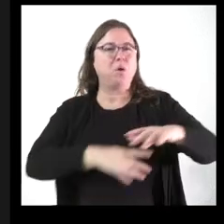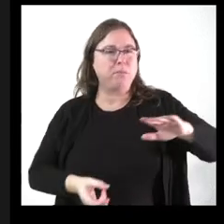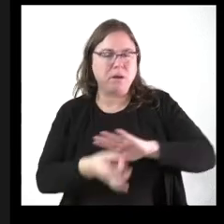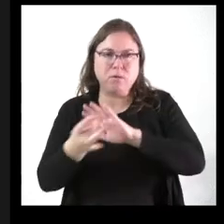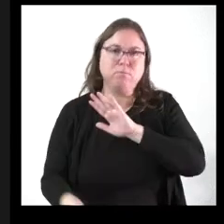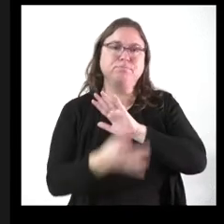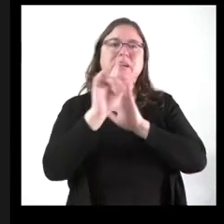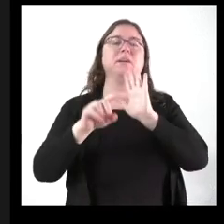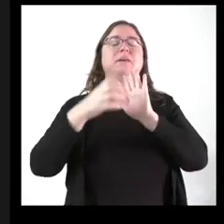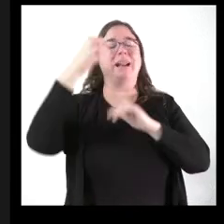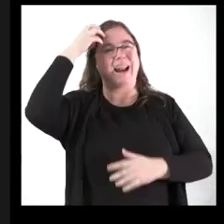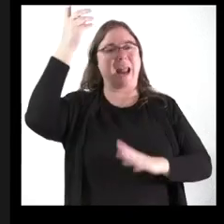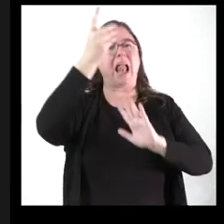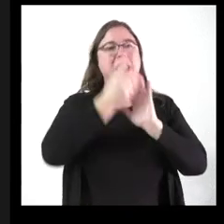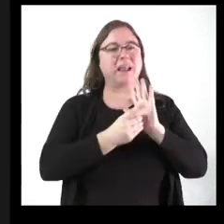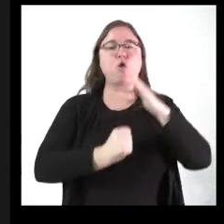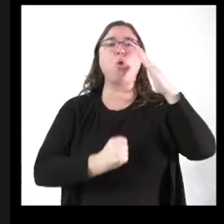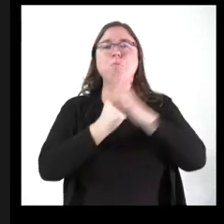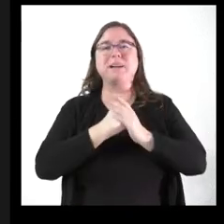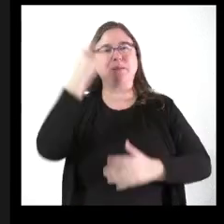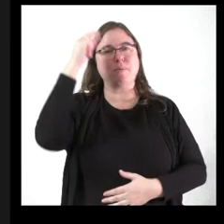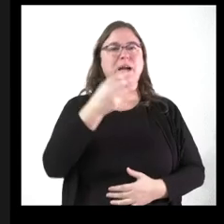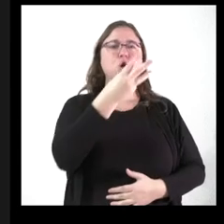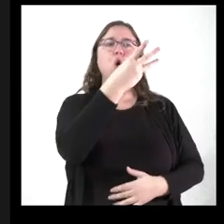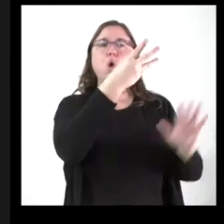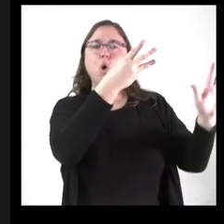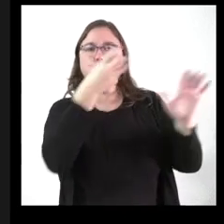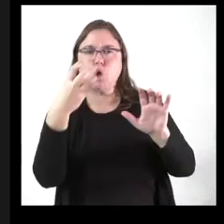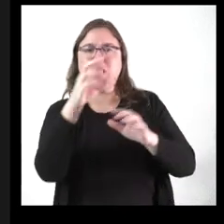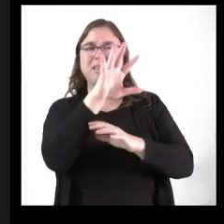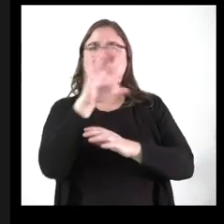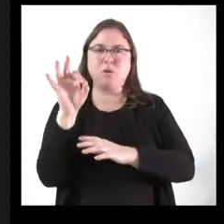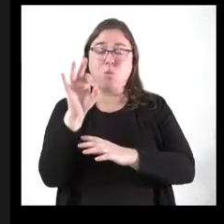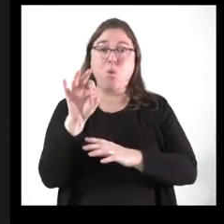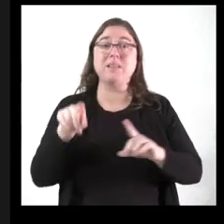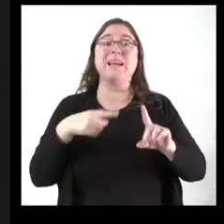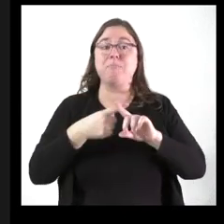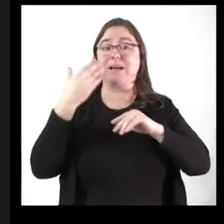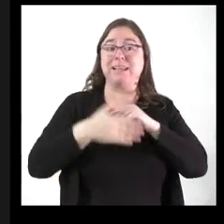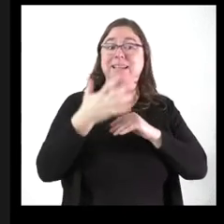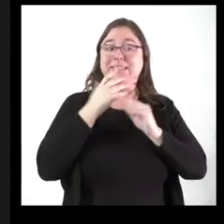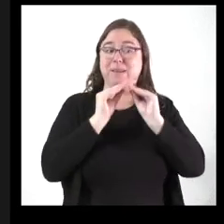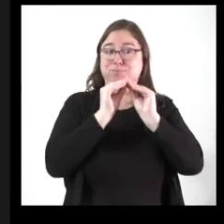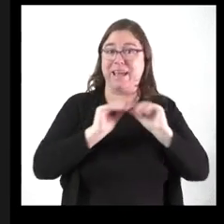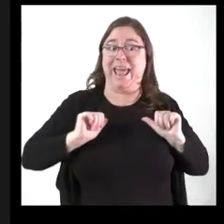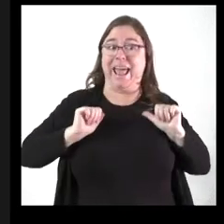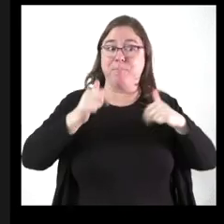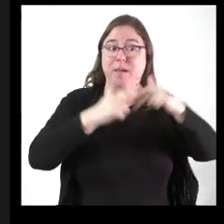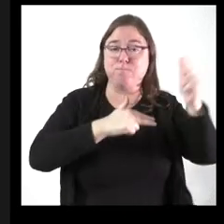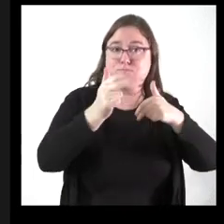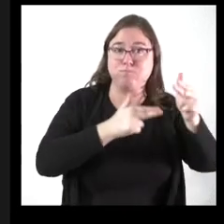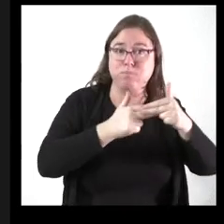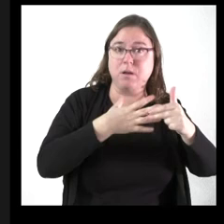las cabezas de ganado en ese tipo de casos y para limitar también que las explotaciones que no se hayan empezado a construir no los trámites sino a construir